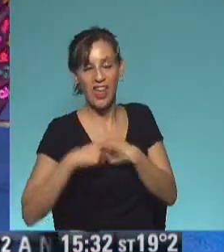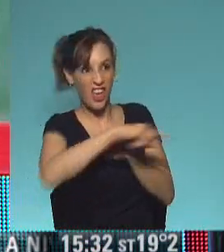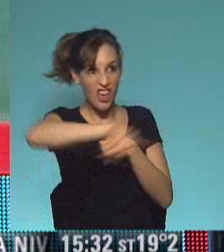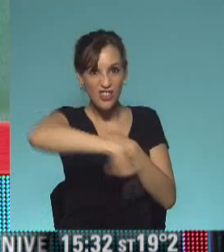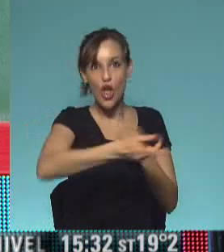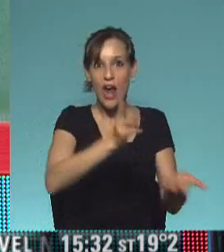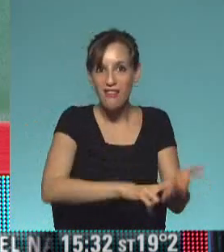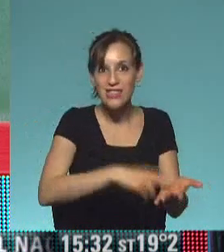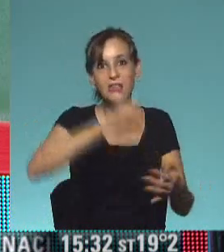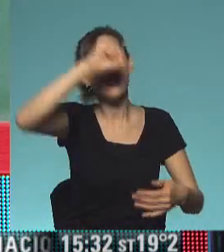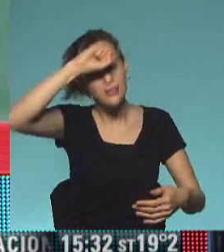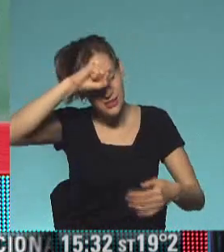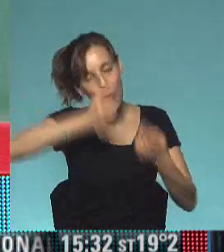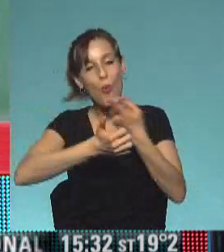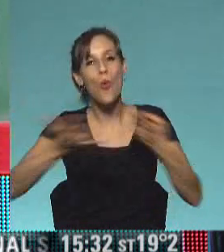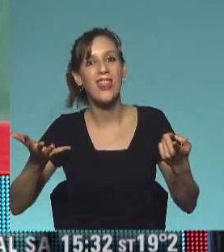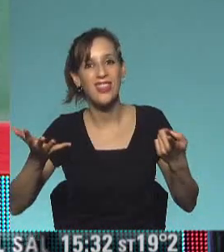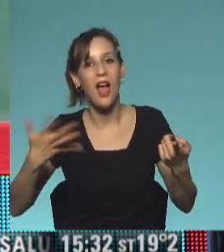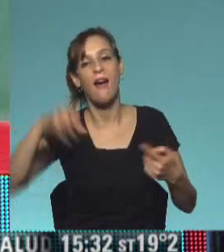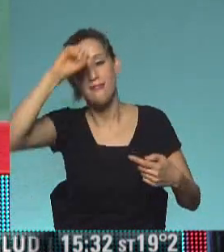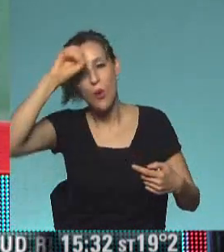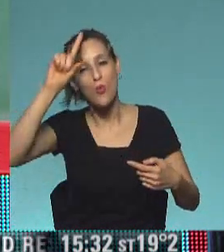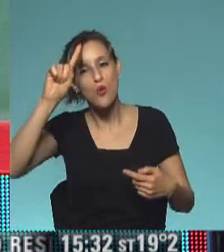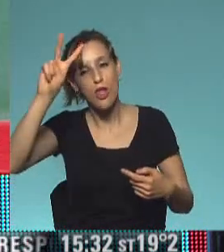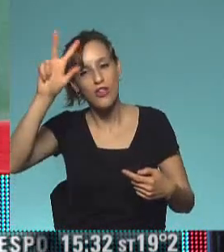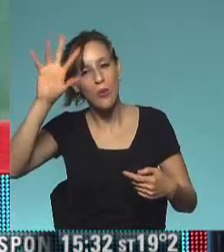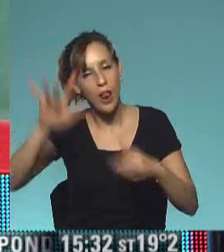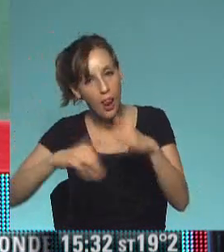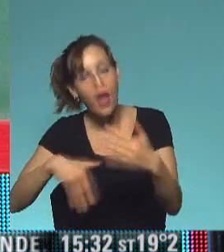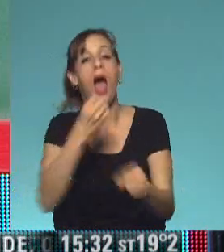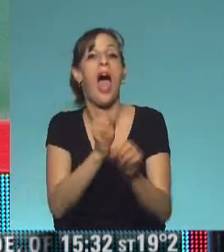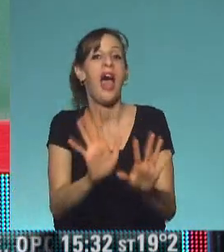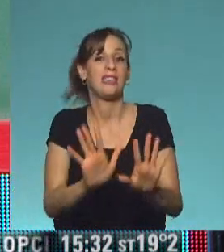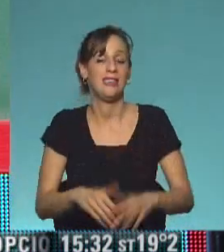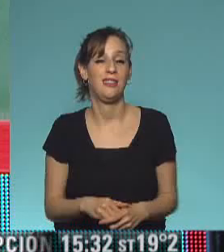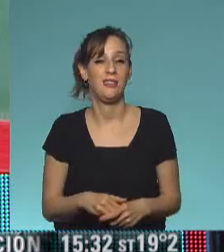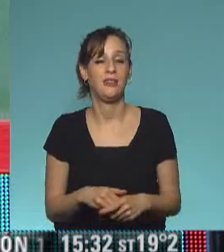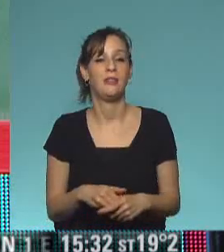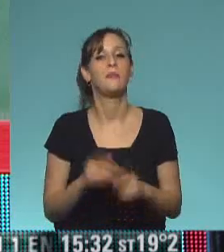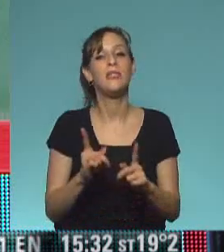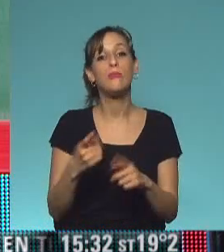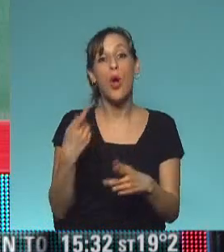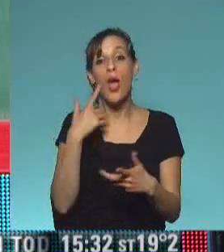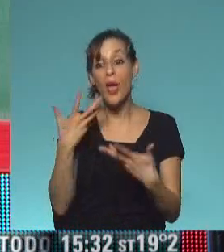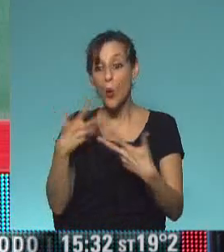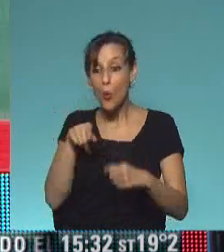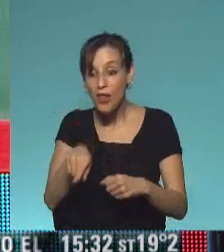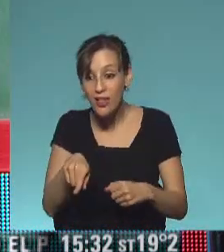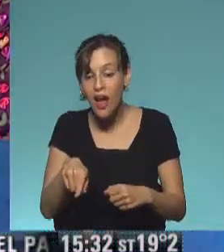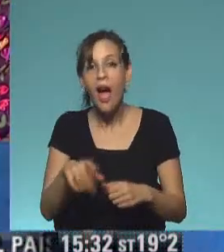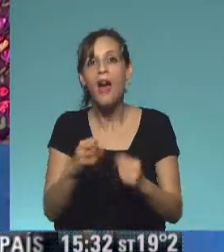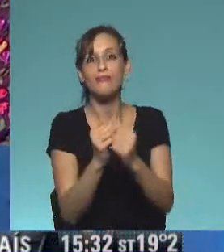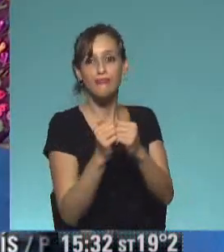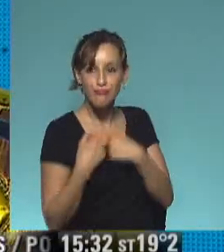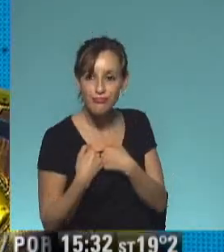contar. El primero que los encuentra se queda escondido, ¿sí? Y así se van escondiendo. Todos los que encuentran el escondite se van quedando escondidos. Hasta